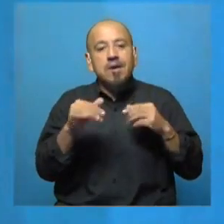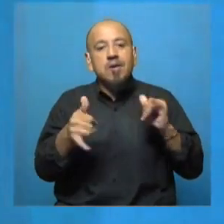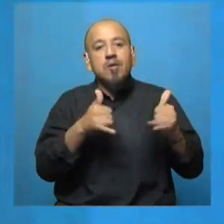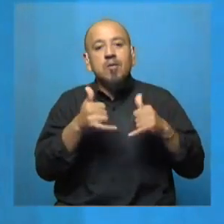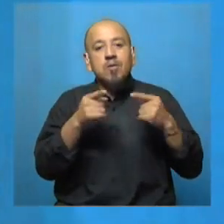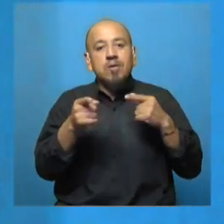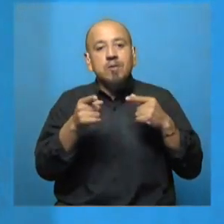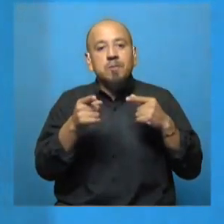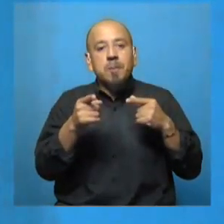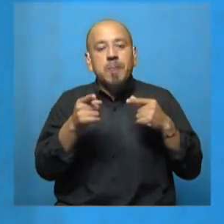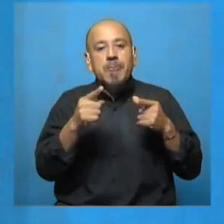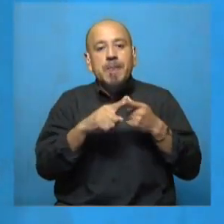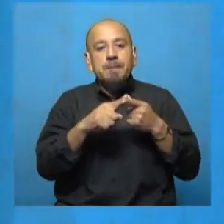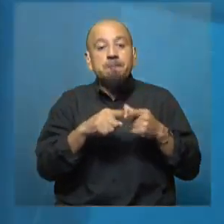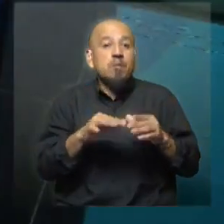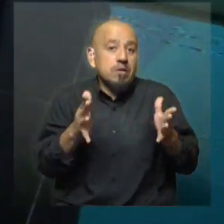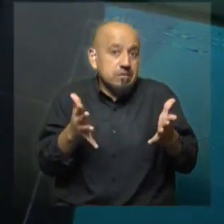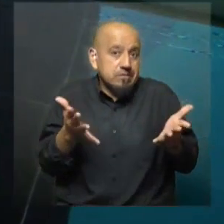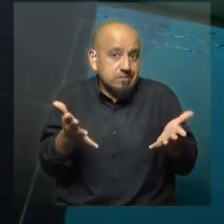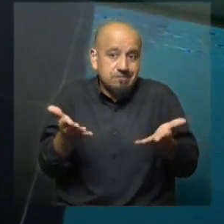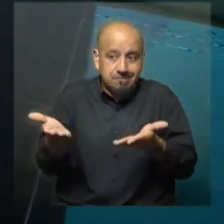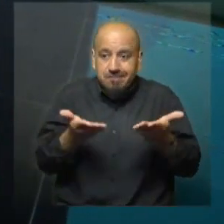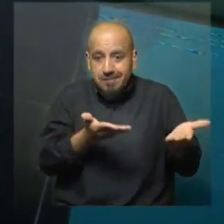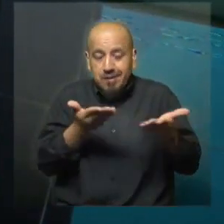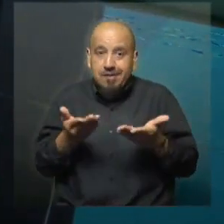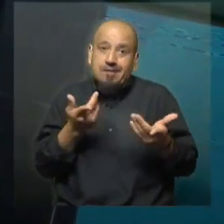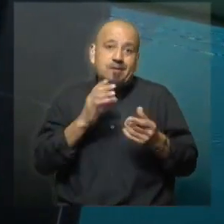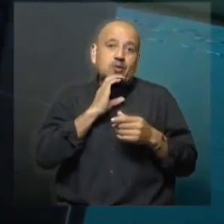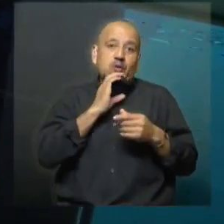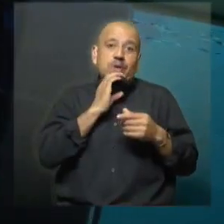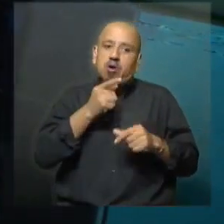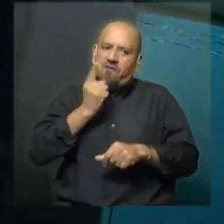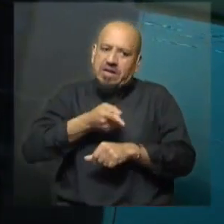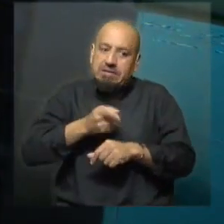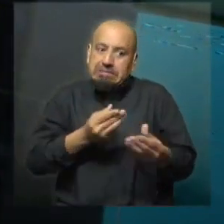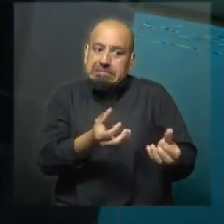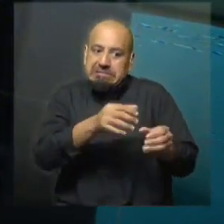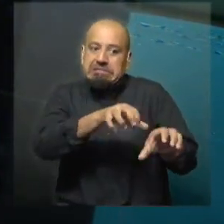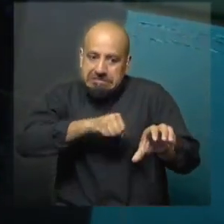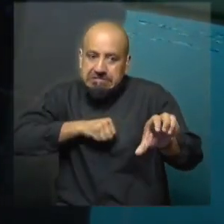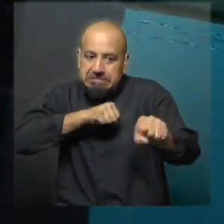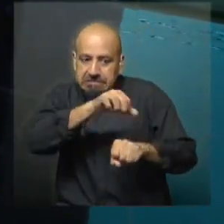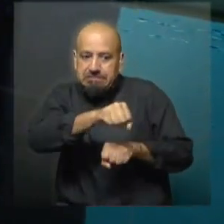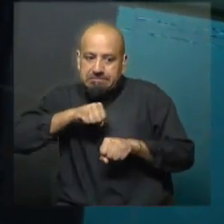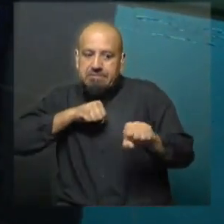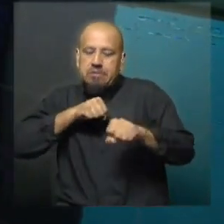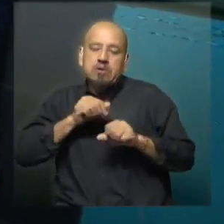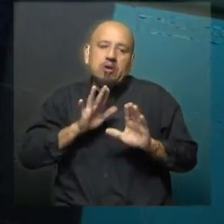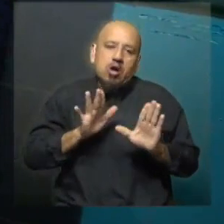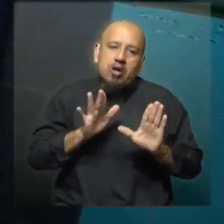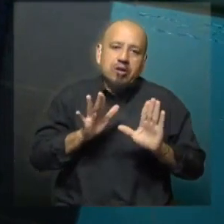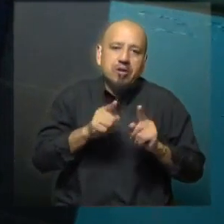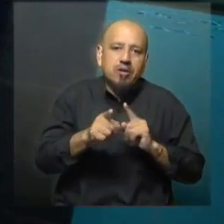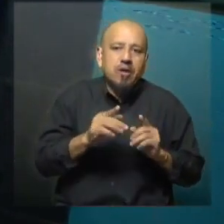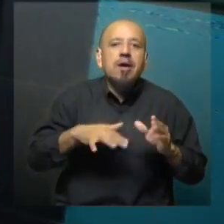a quien quisiera jugar o sea porque no es gracioso obligar a alguien a hacer algo que realmente este no no